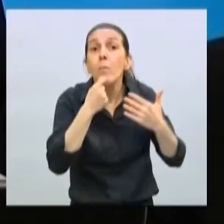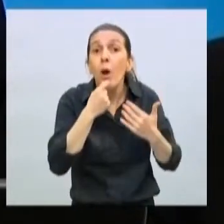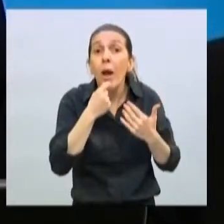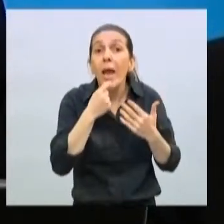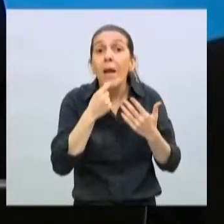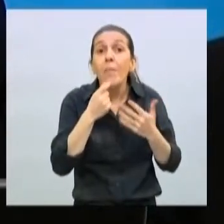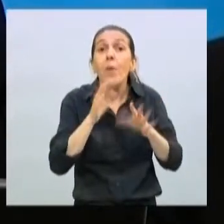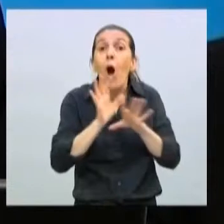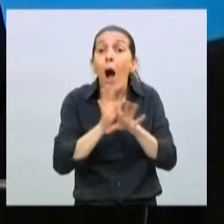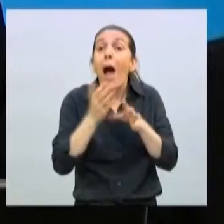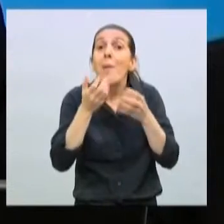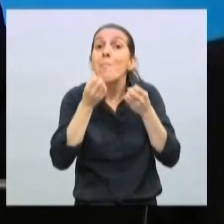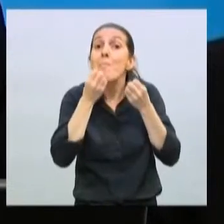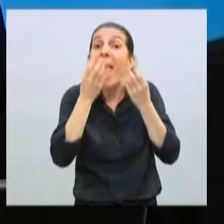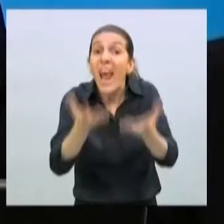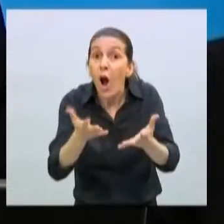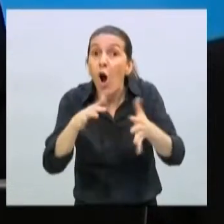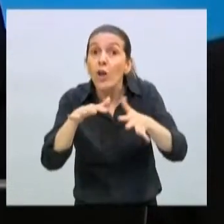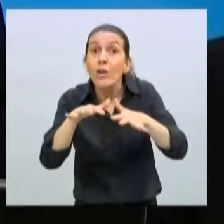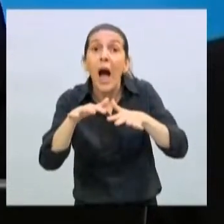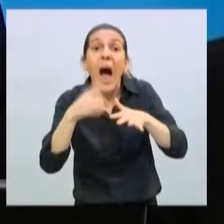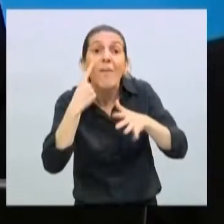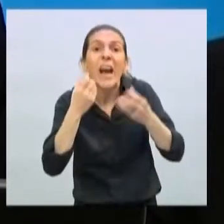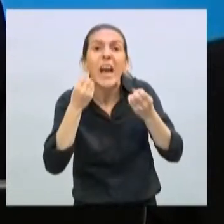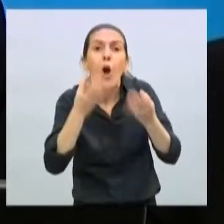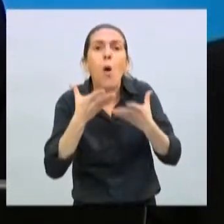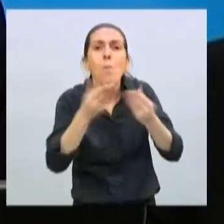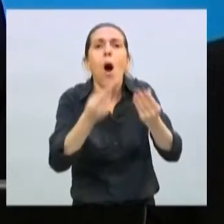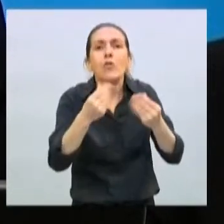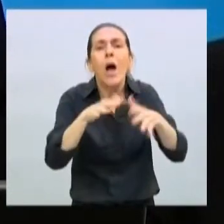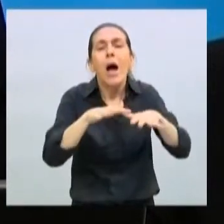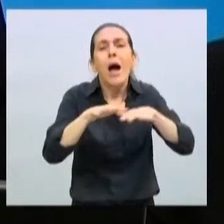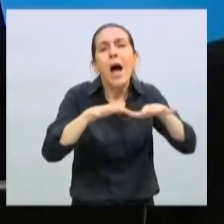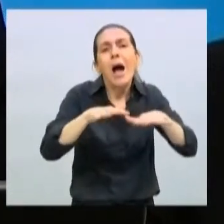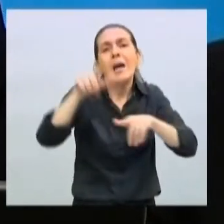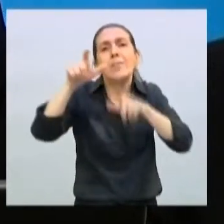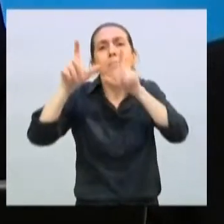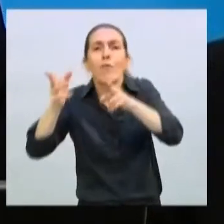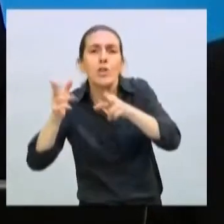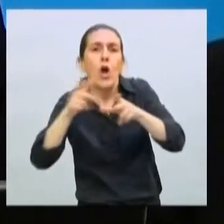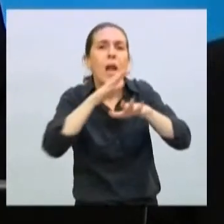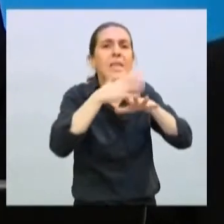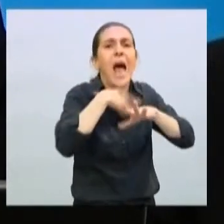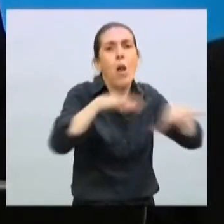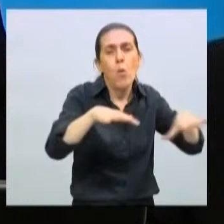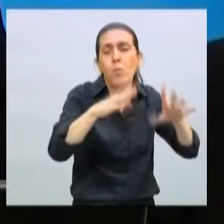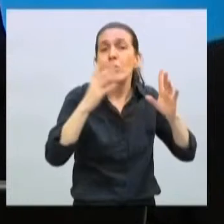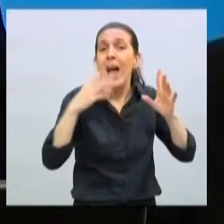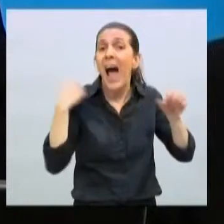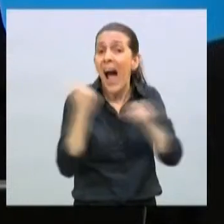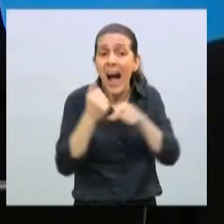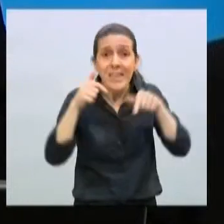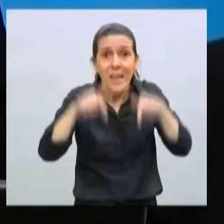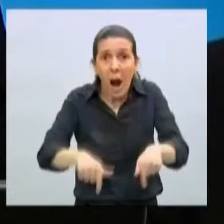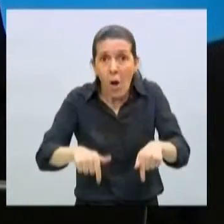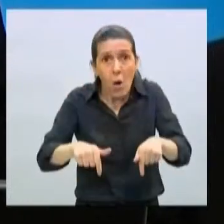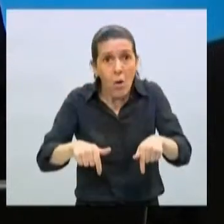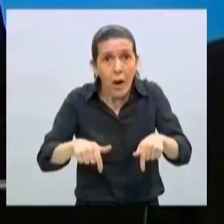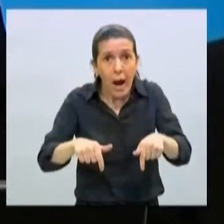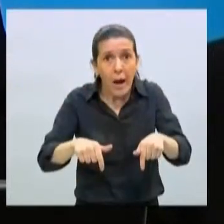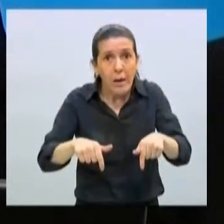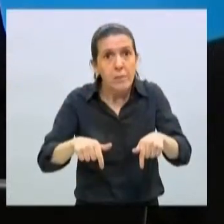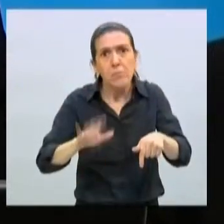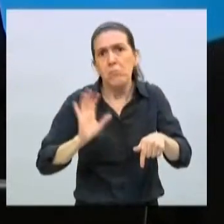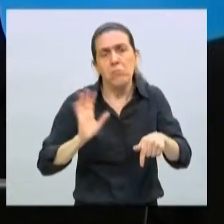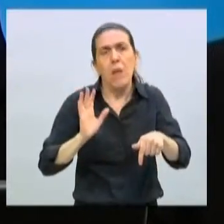aliviar la situación de los que estudian y de los que enseñan. Pero por ahora el tema no